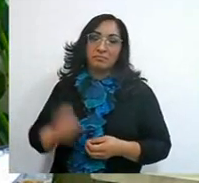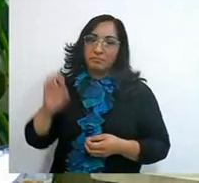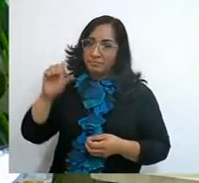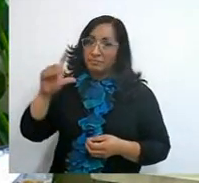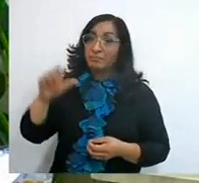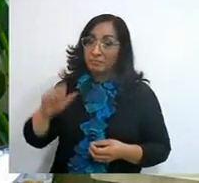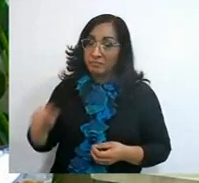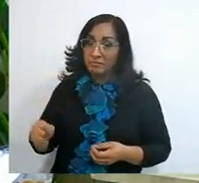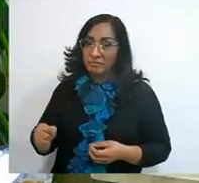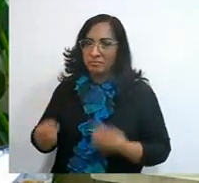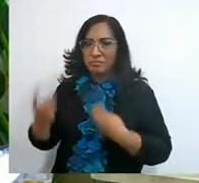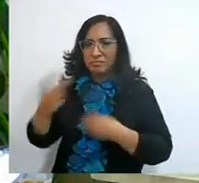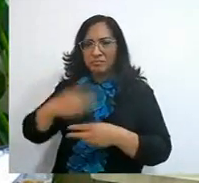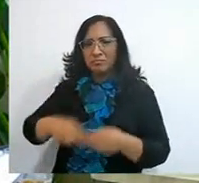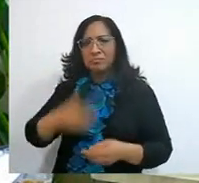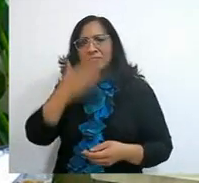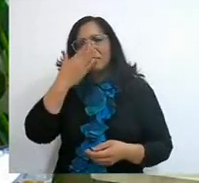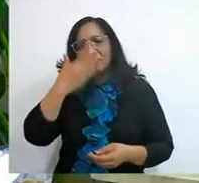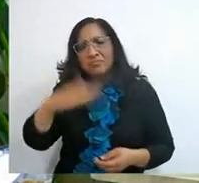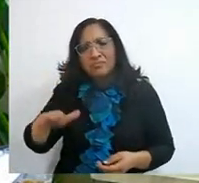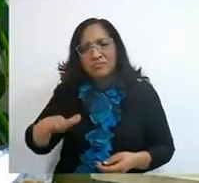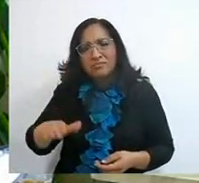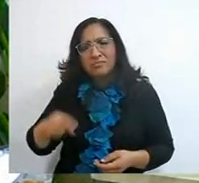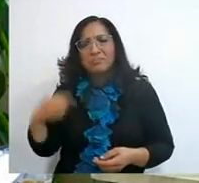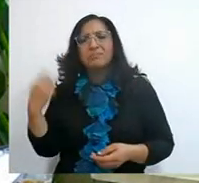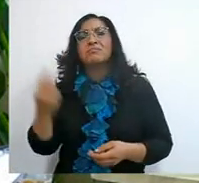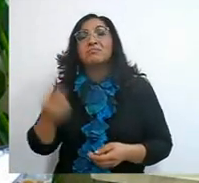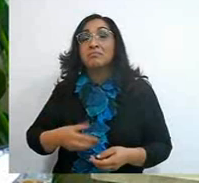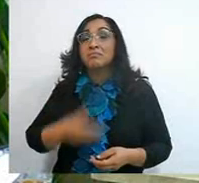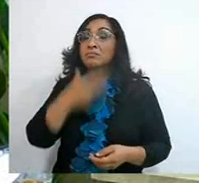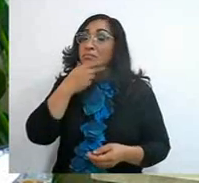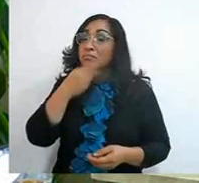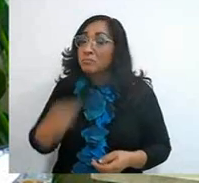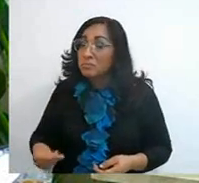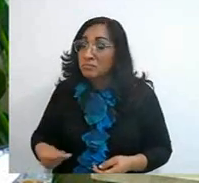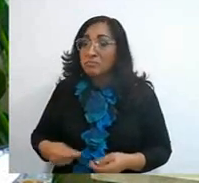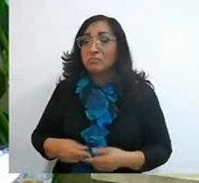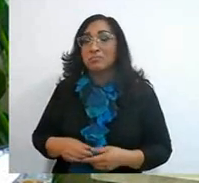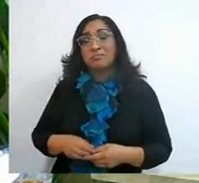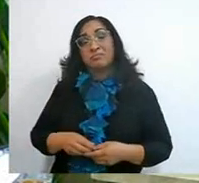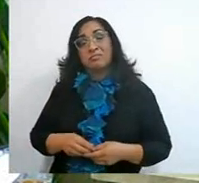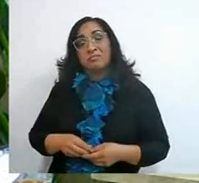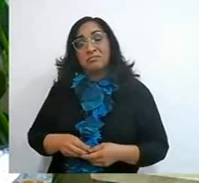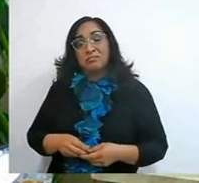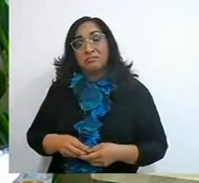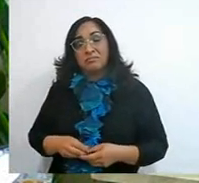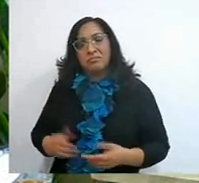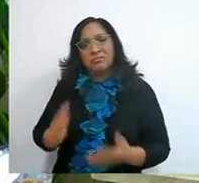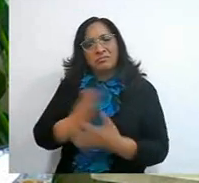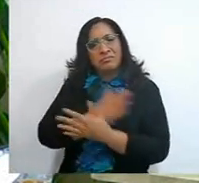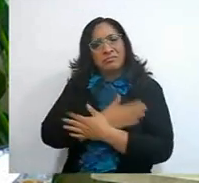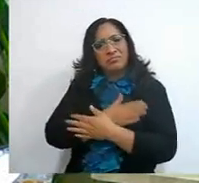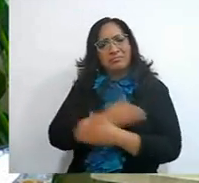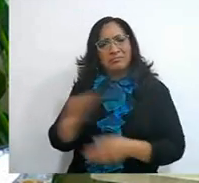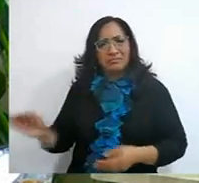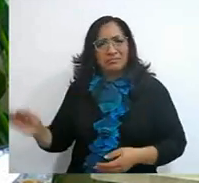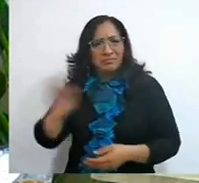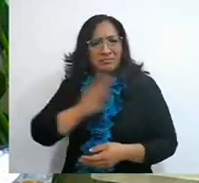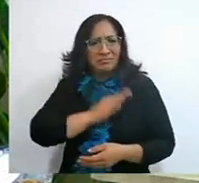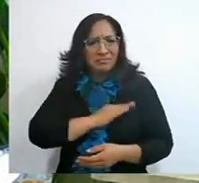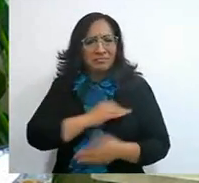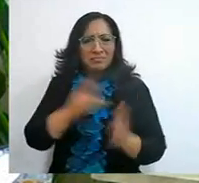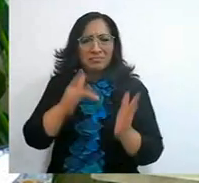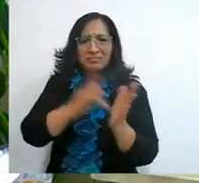Ellos que fueron judíos, son judíos, pero fueron judíos, abrazaron la fe en